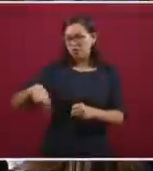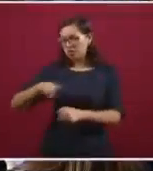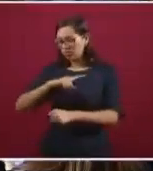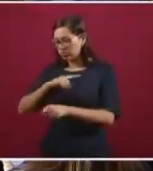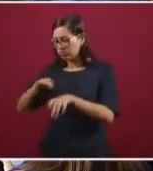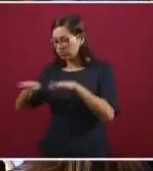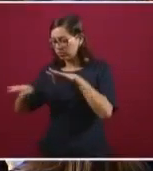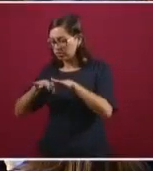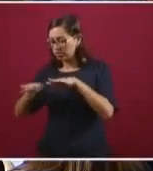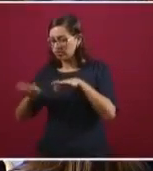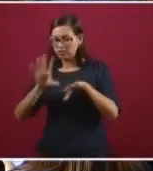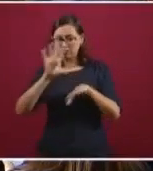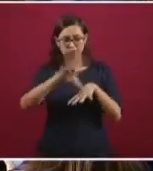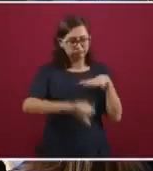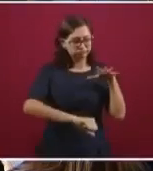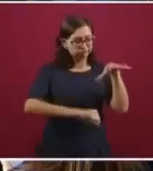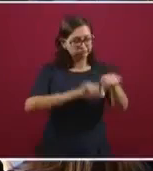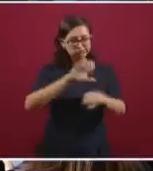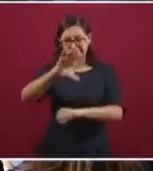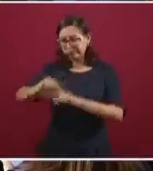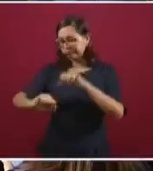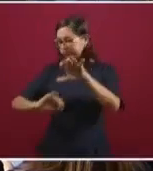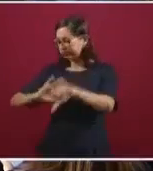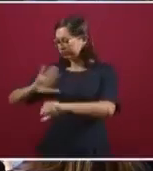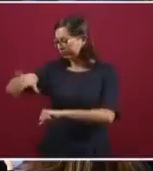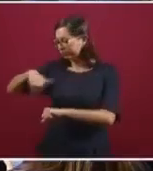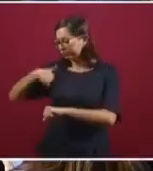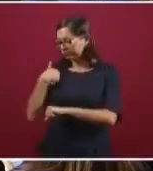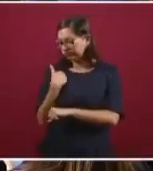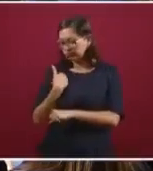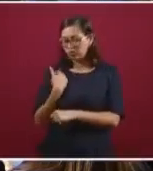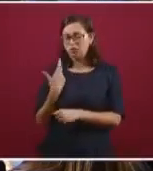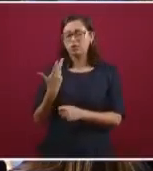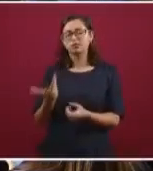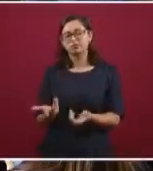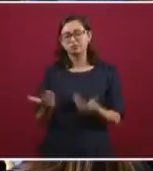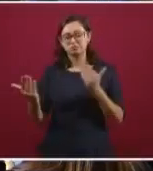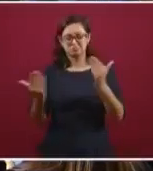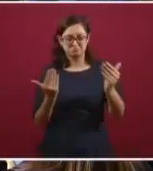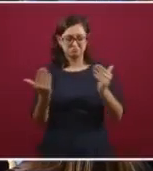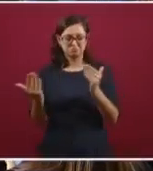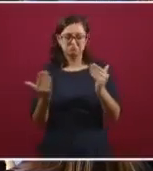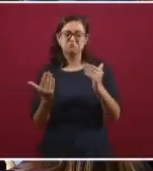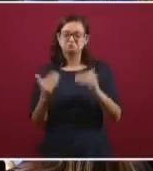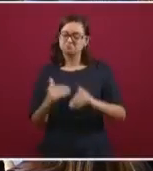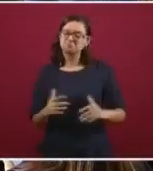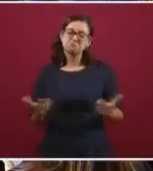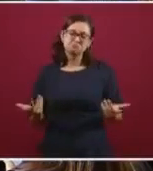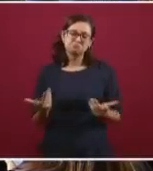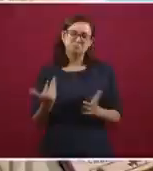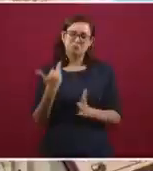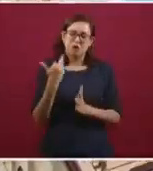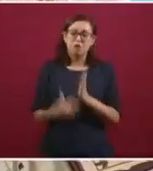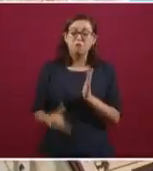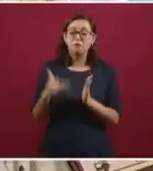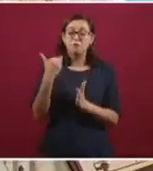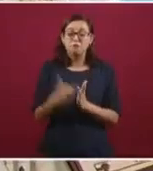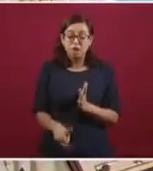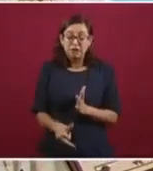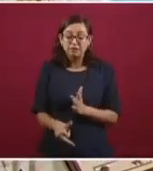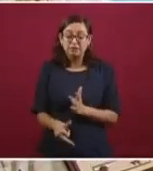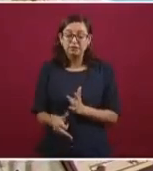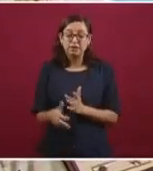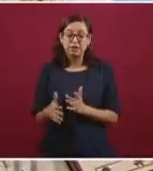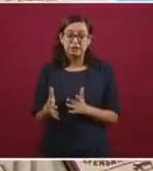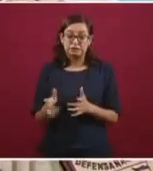se ha hecho en aseguramientos, en recuperación a través de las campañas, pues digamos que nos faltan por